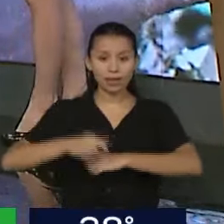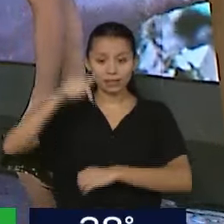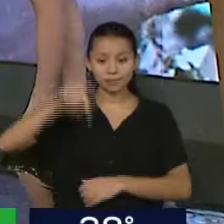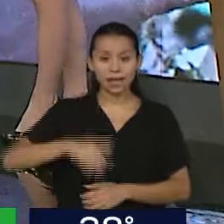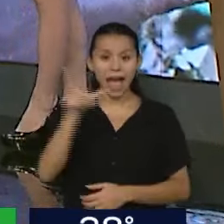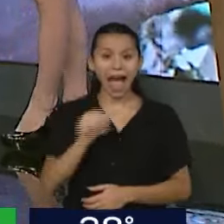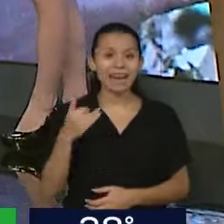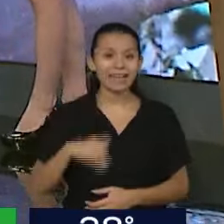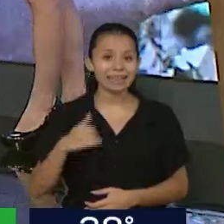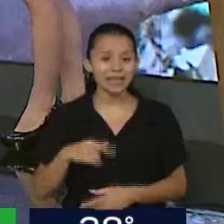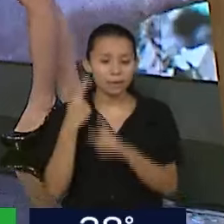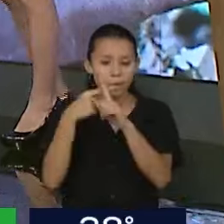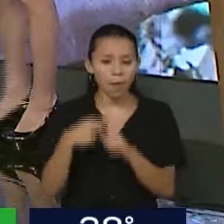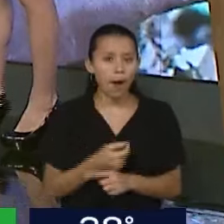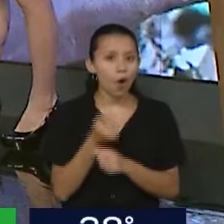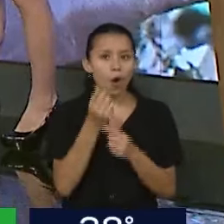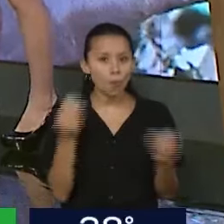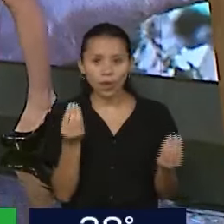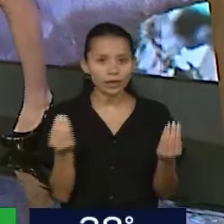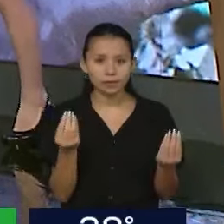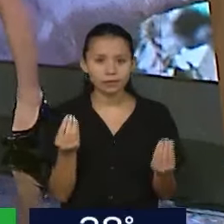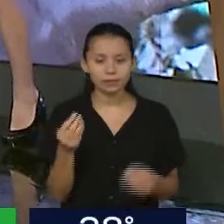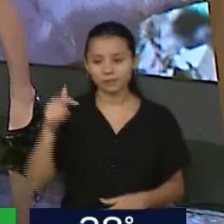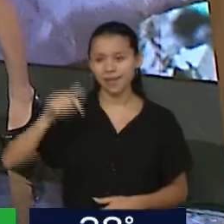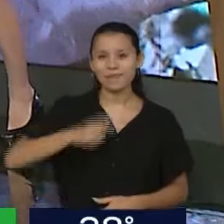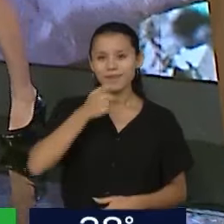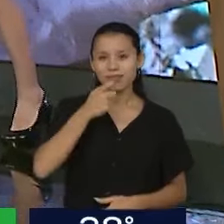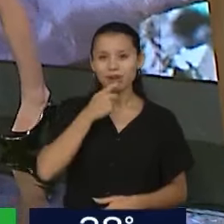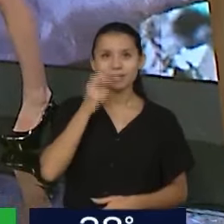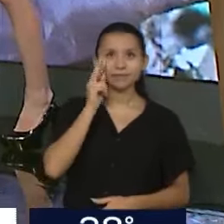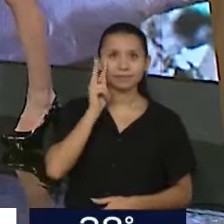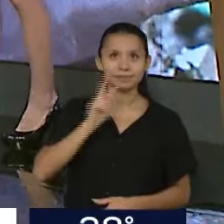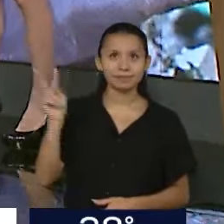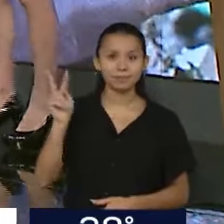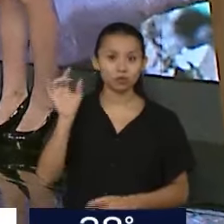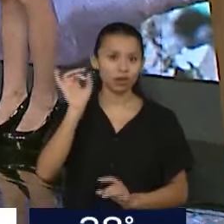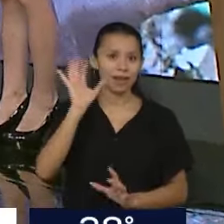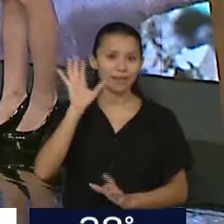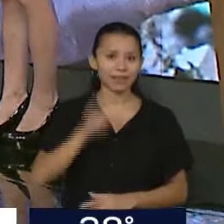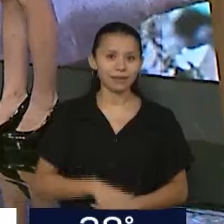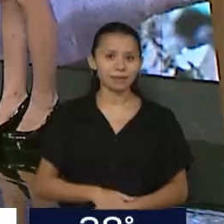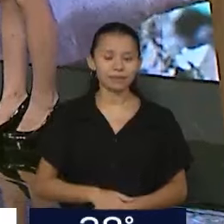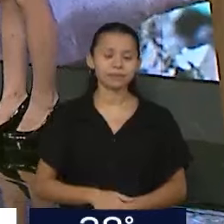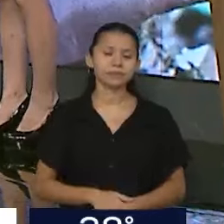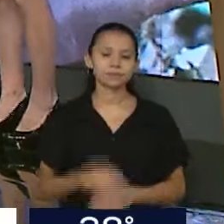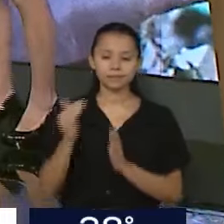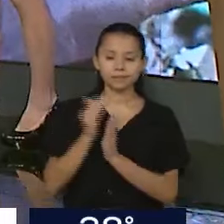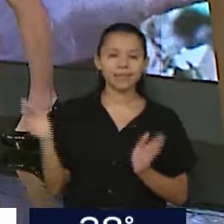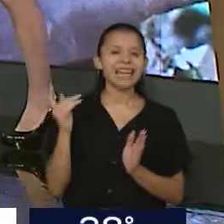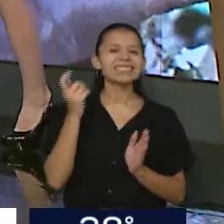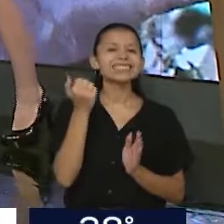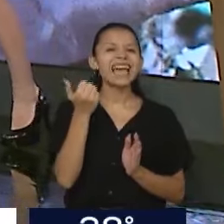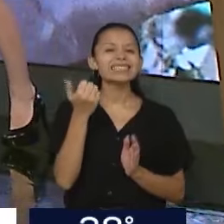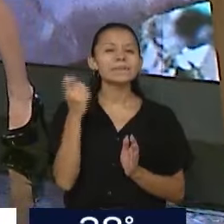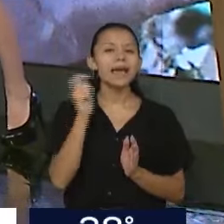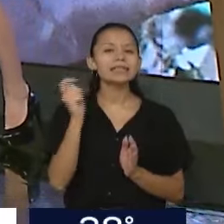Fíjate, esto es solamente Gran Mendoza y los hemos comparado con los 6 meses anteriores a la medición y